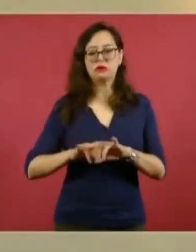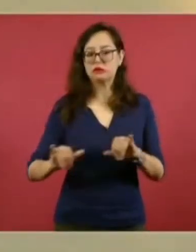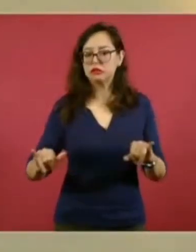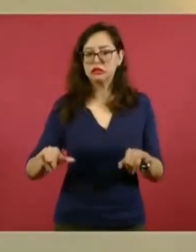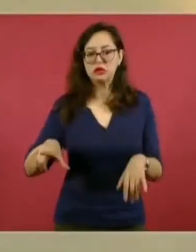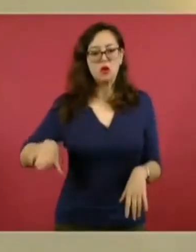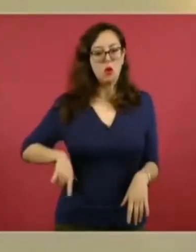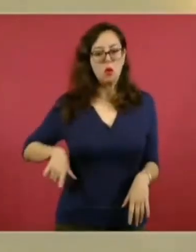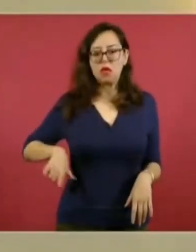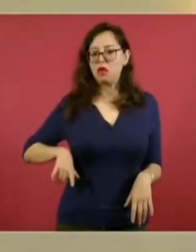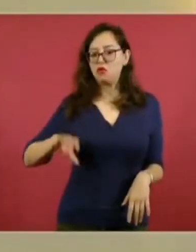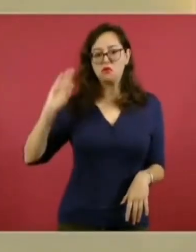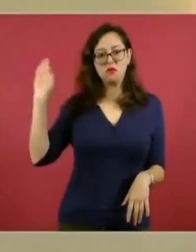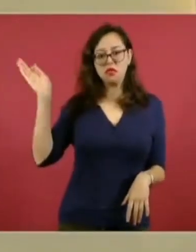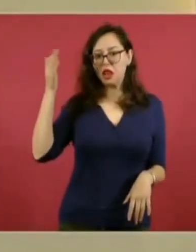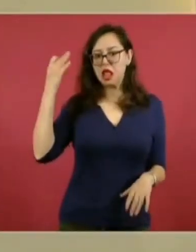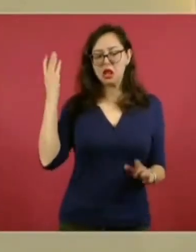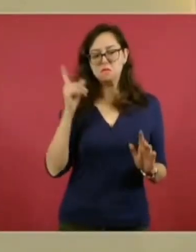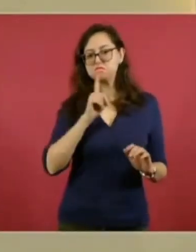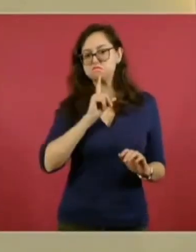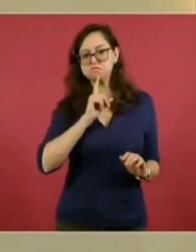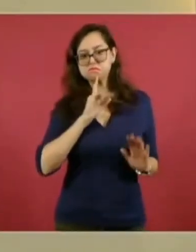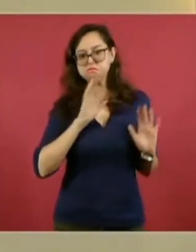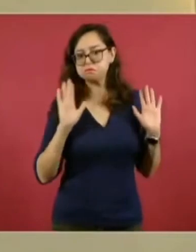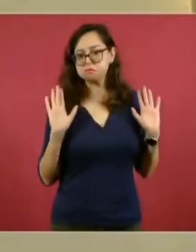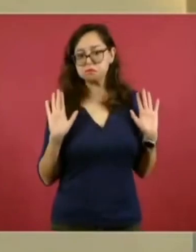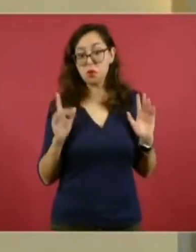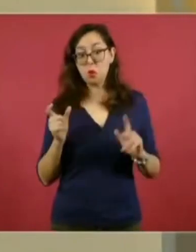del gobierno federal.